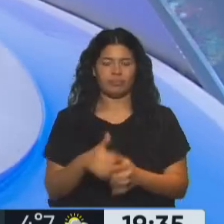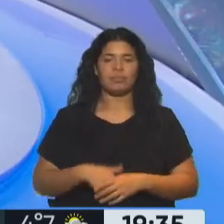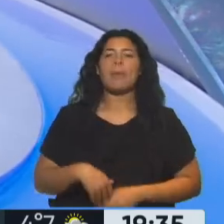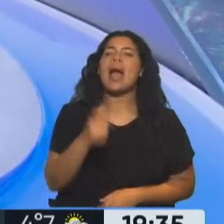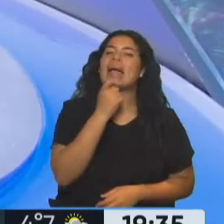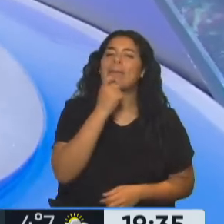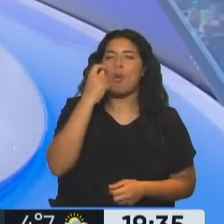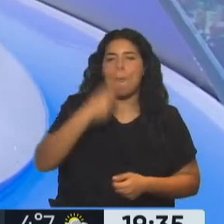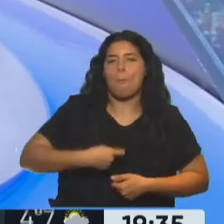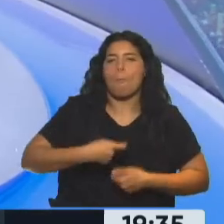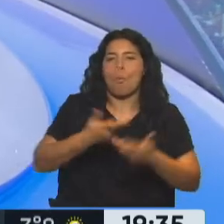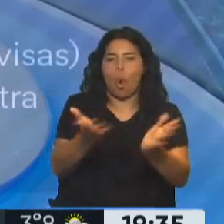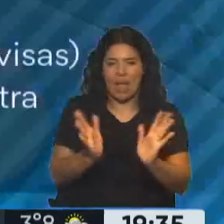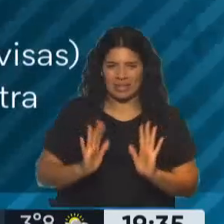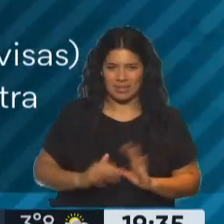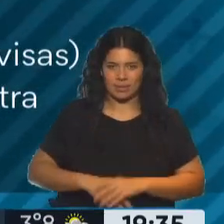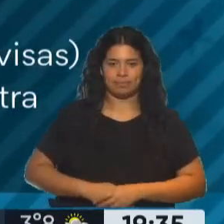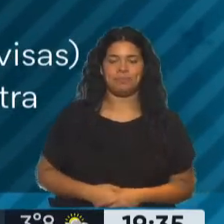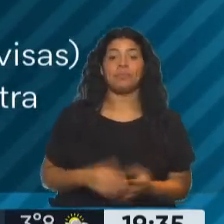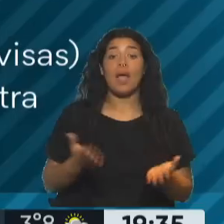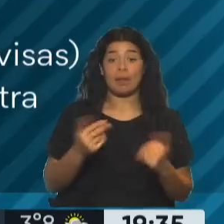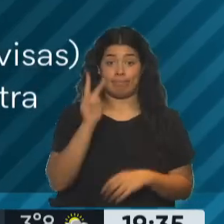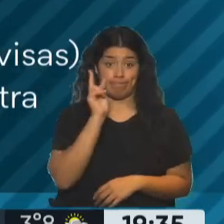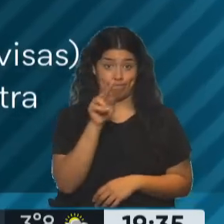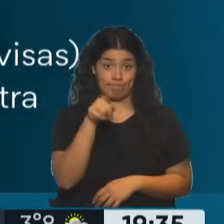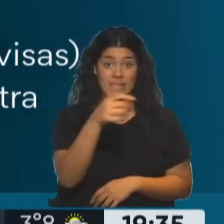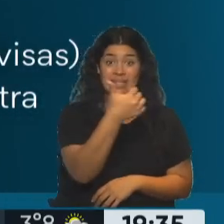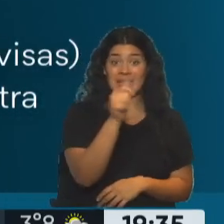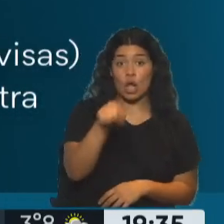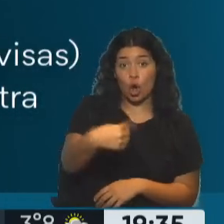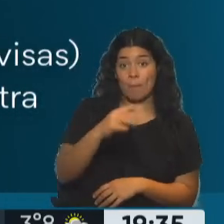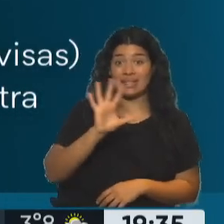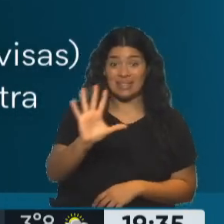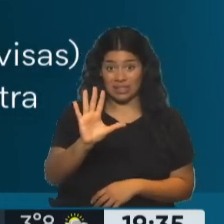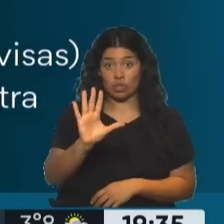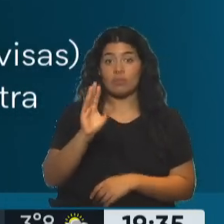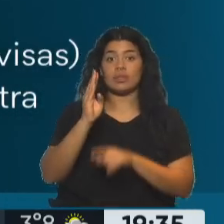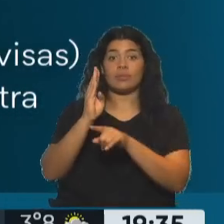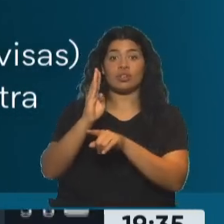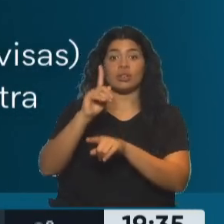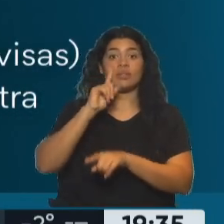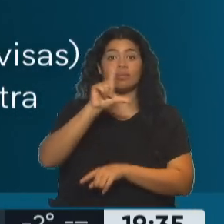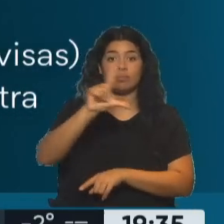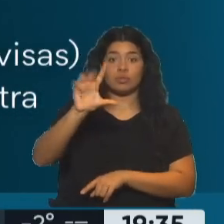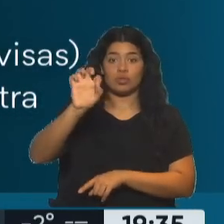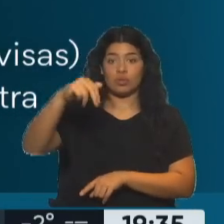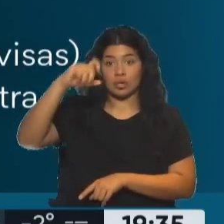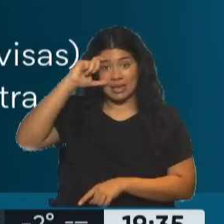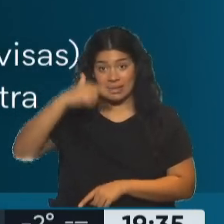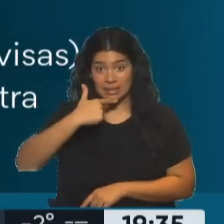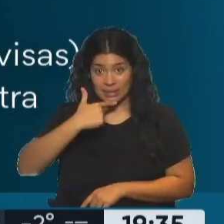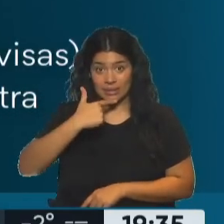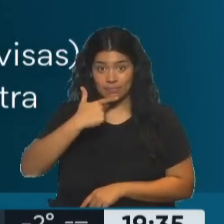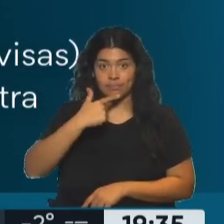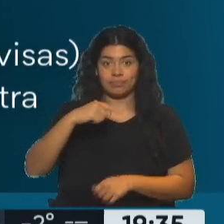trata esto que está verbalizando. A ver. Fíjate, son 6,5 billones de pesos la base monetaria, más casi 20 billones las